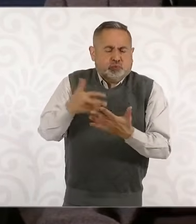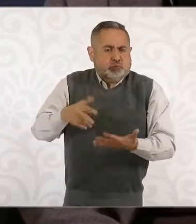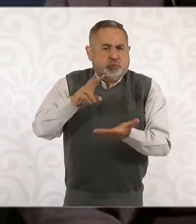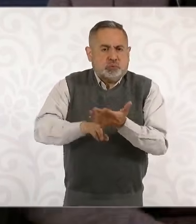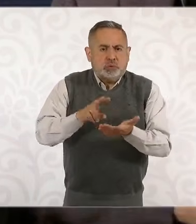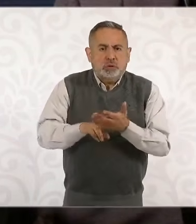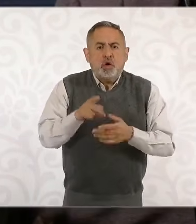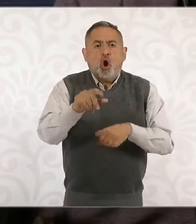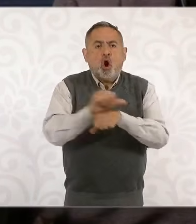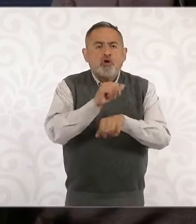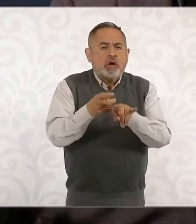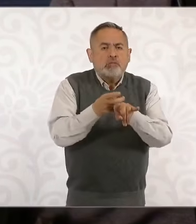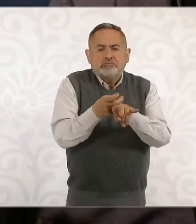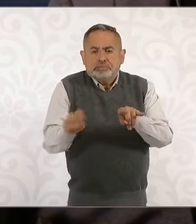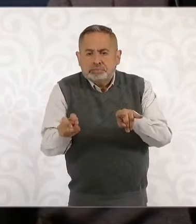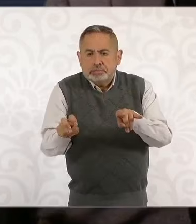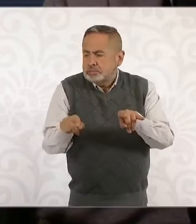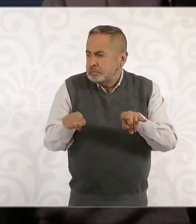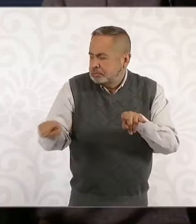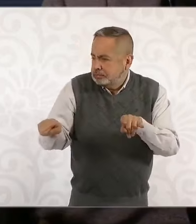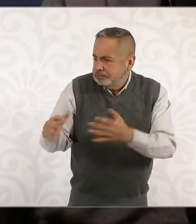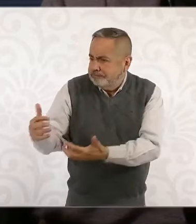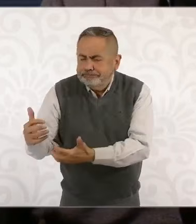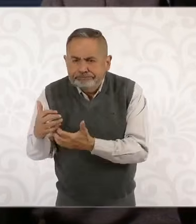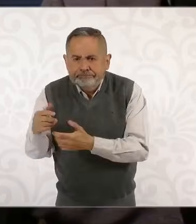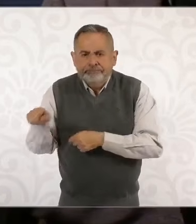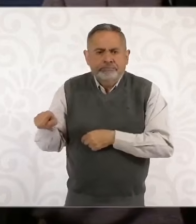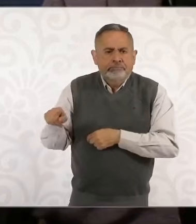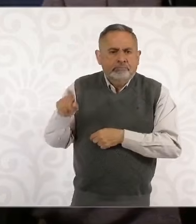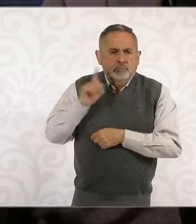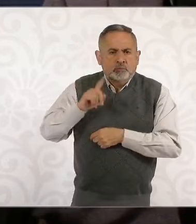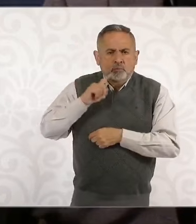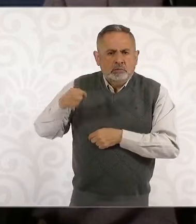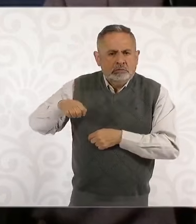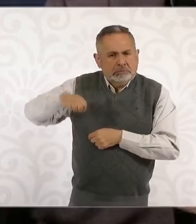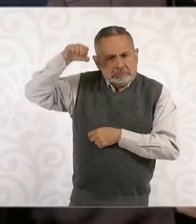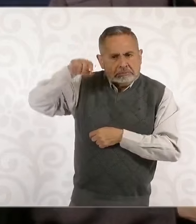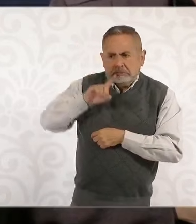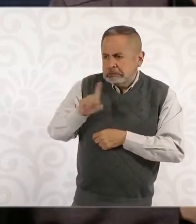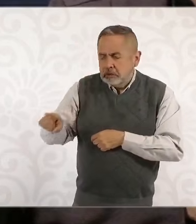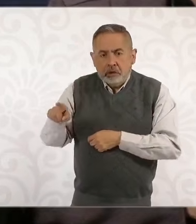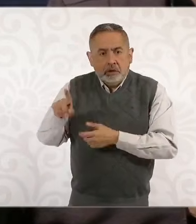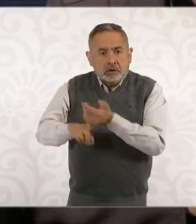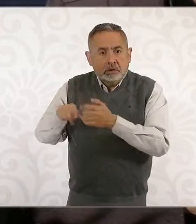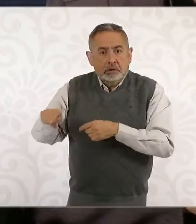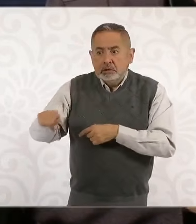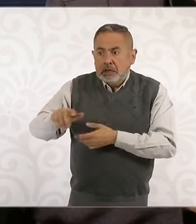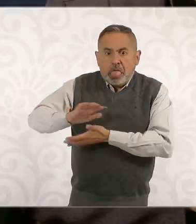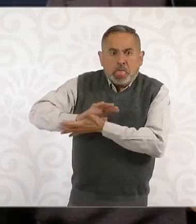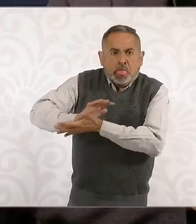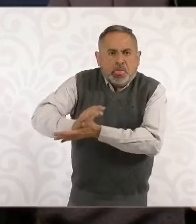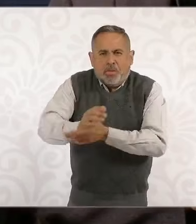se sale de su vehículo para rescatar a una señora de edad ya avanzada que estaba en peligro de ser aplastada por